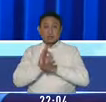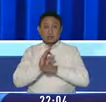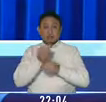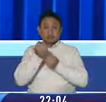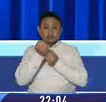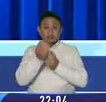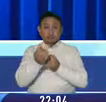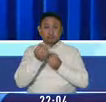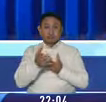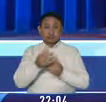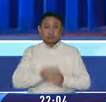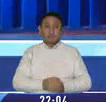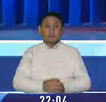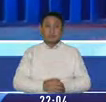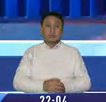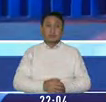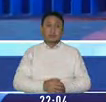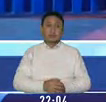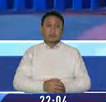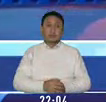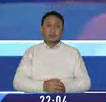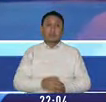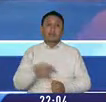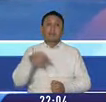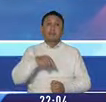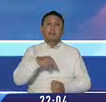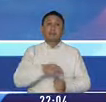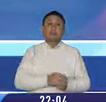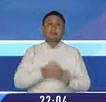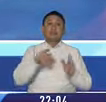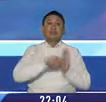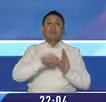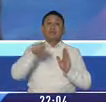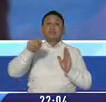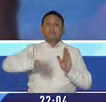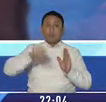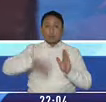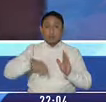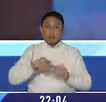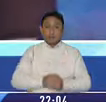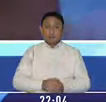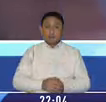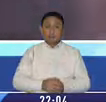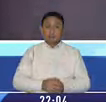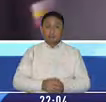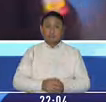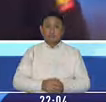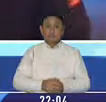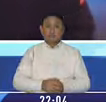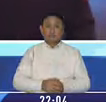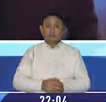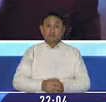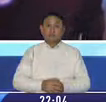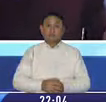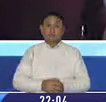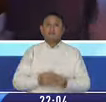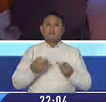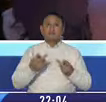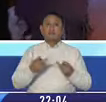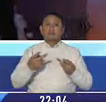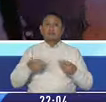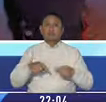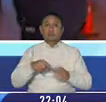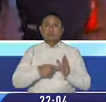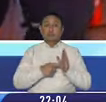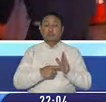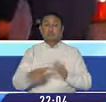lo que son sus testimonios ante lo que fue el femicidio de la abogada María Belén Bernal. Por otra parte, también hay que destacar que familiares de